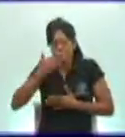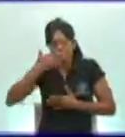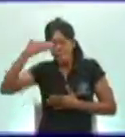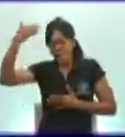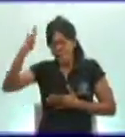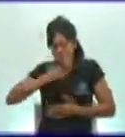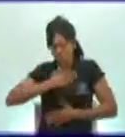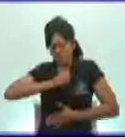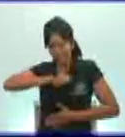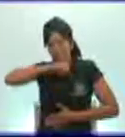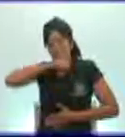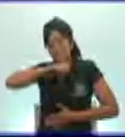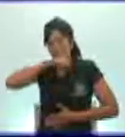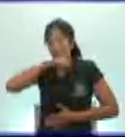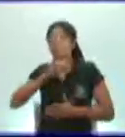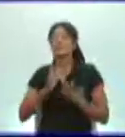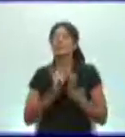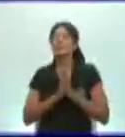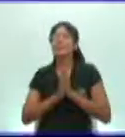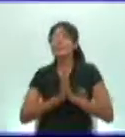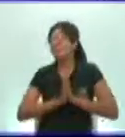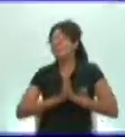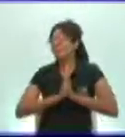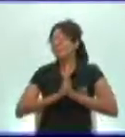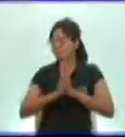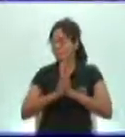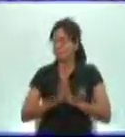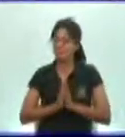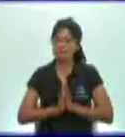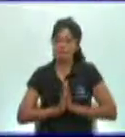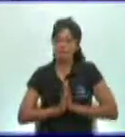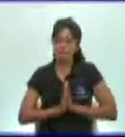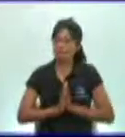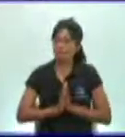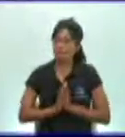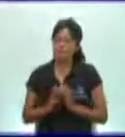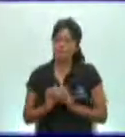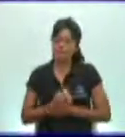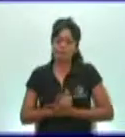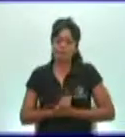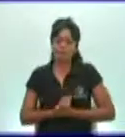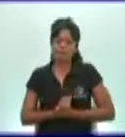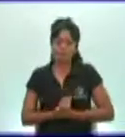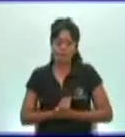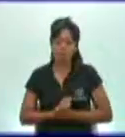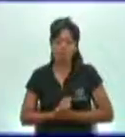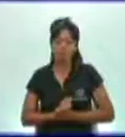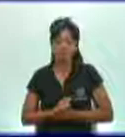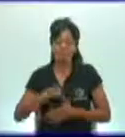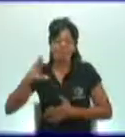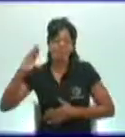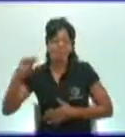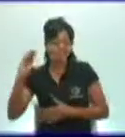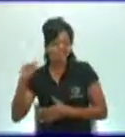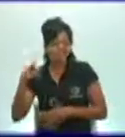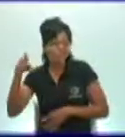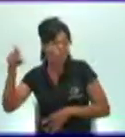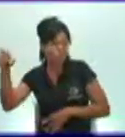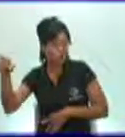Para mi madre. díselo, Mauro.